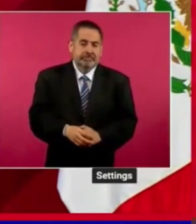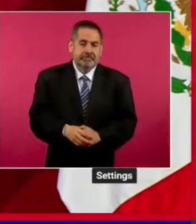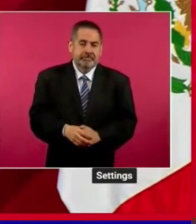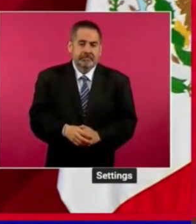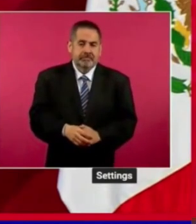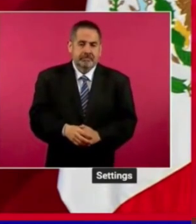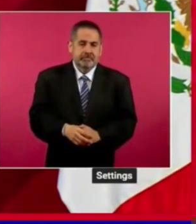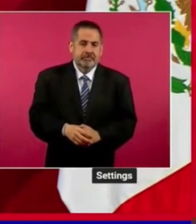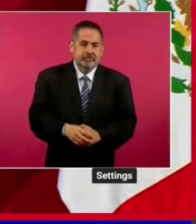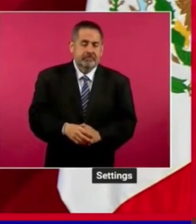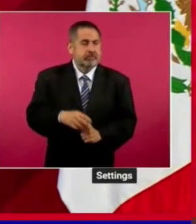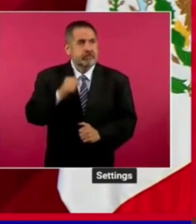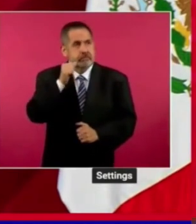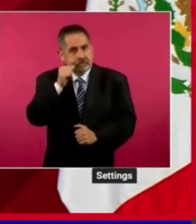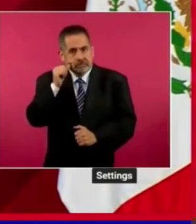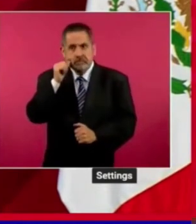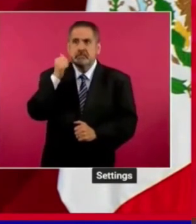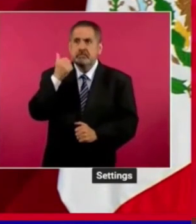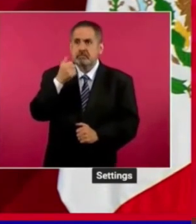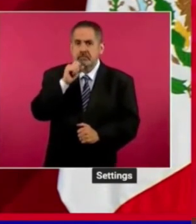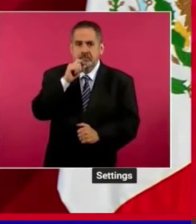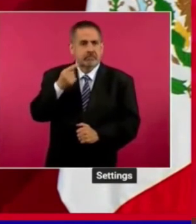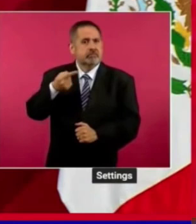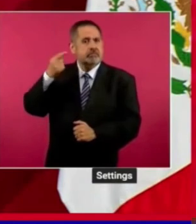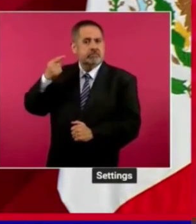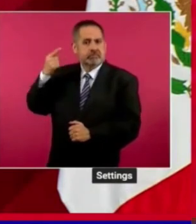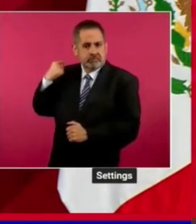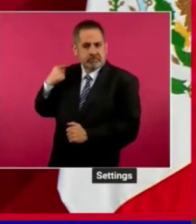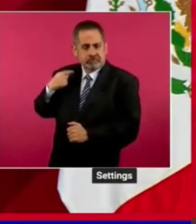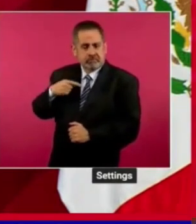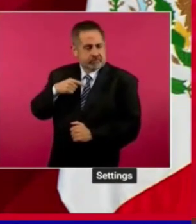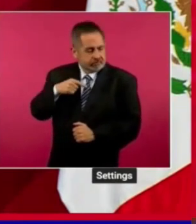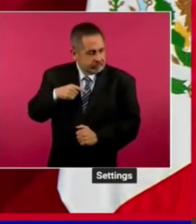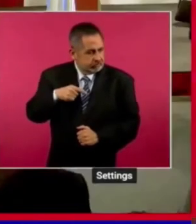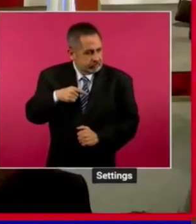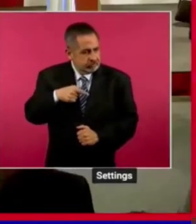Lo de ayer y lo de todos estos días.